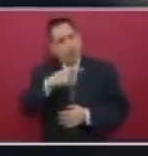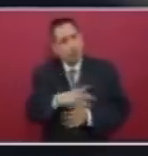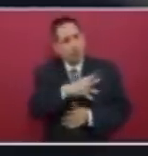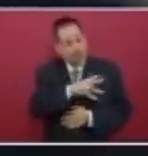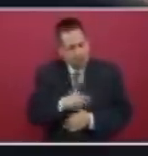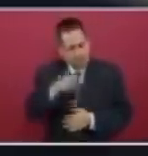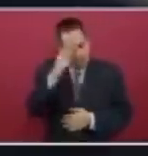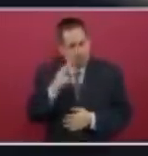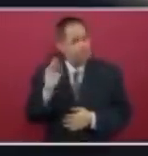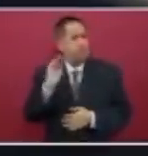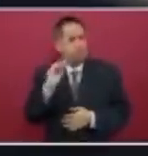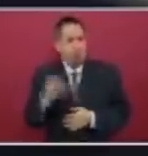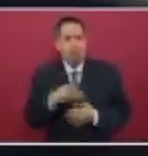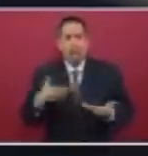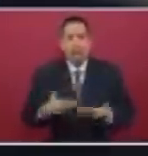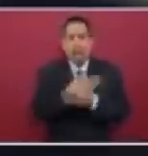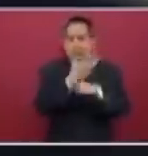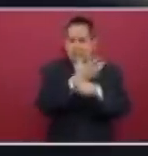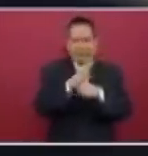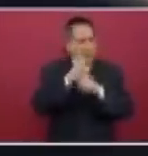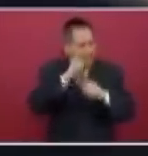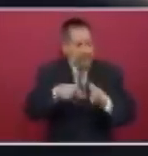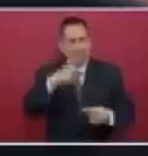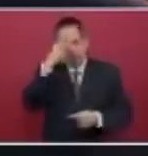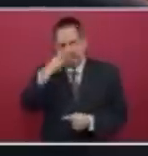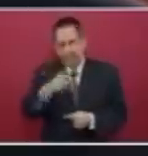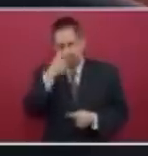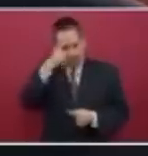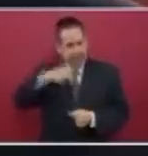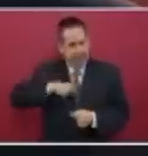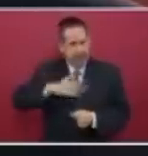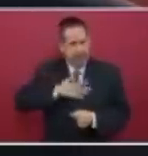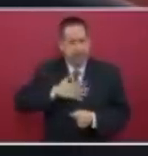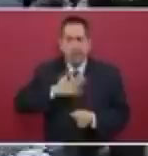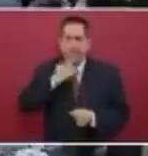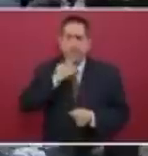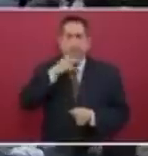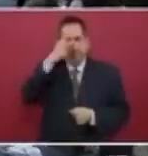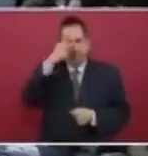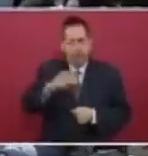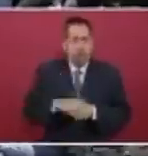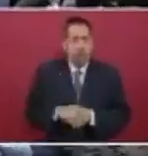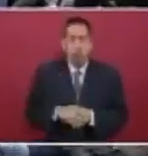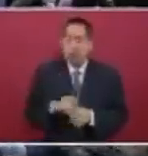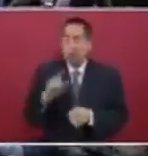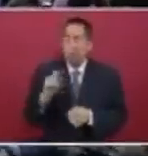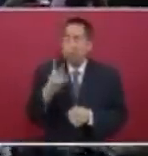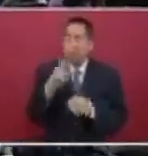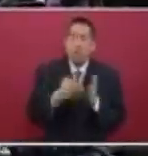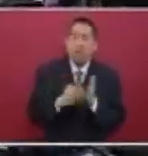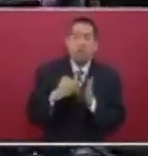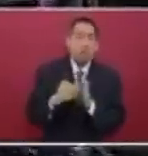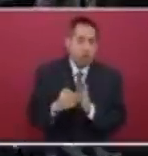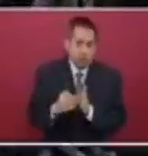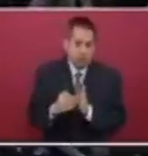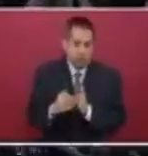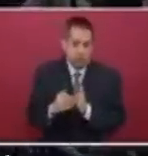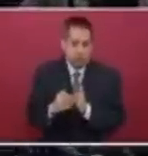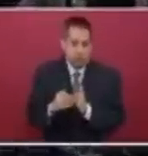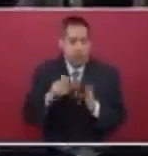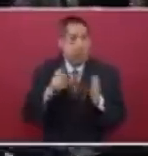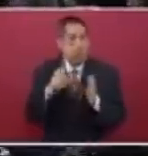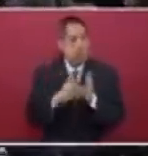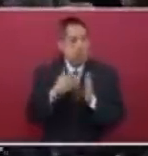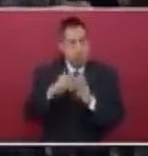aunque hayan nacido en estados para nosotros son mexicanos 24 millones de